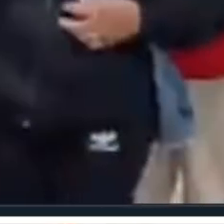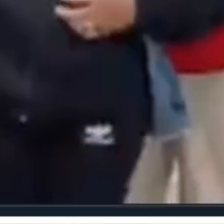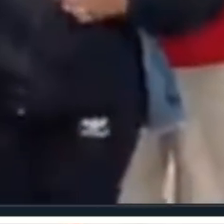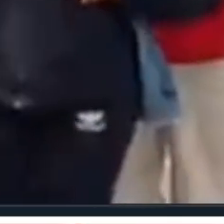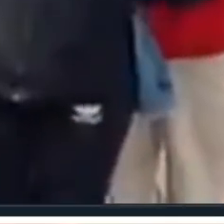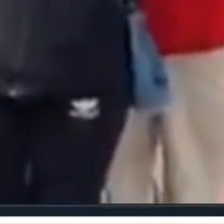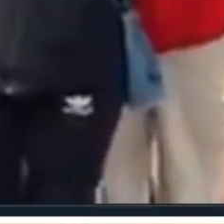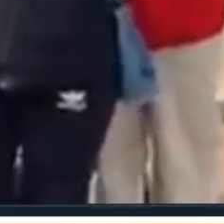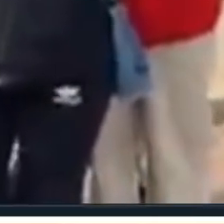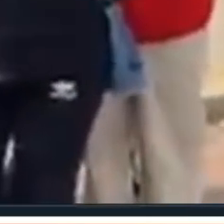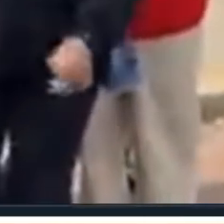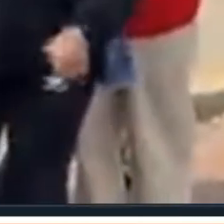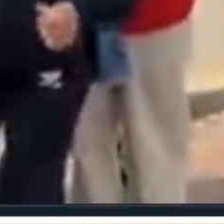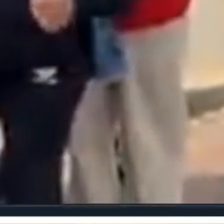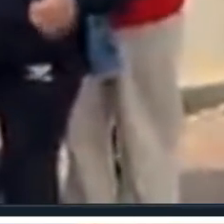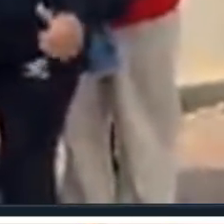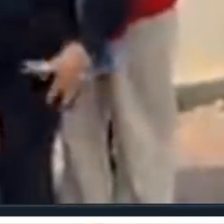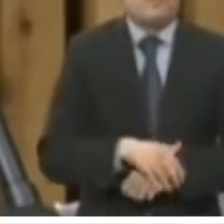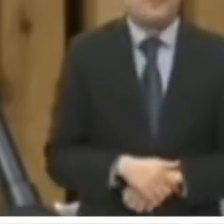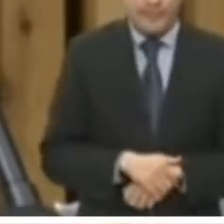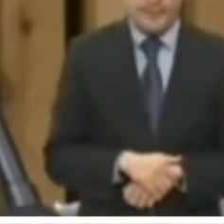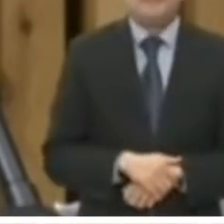pueblo todo, sin el pueblo nada.